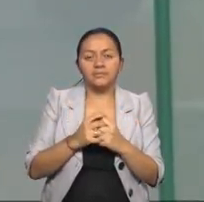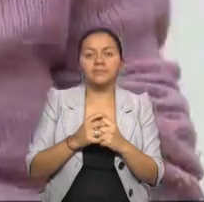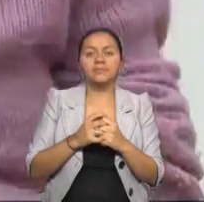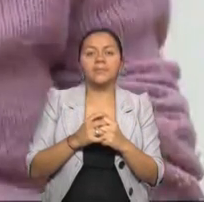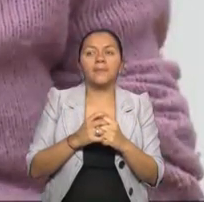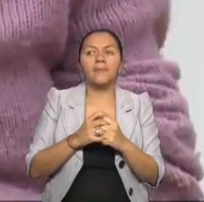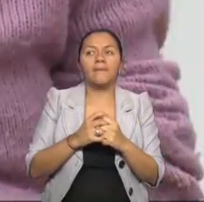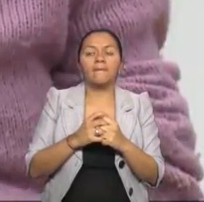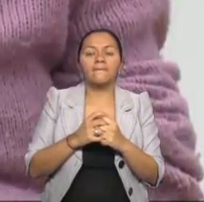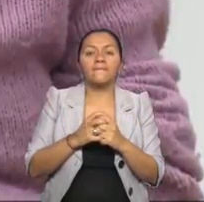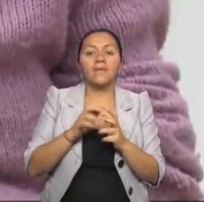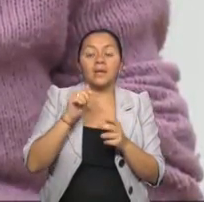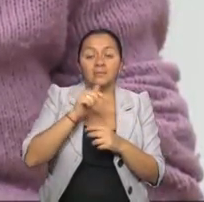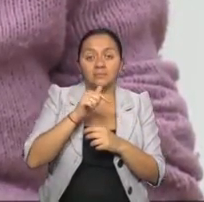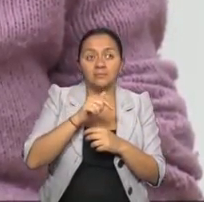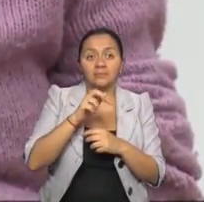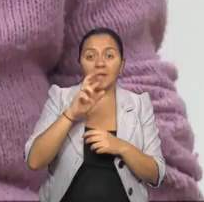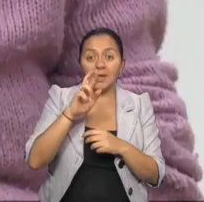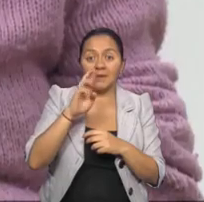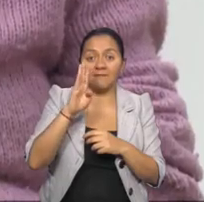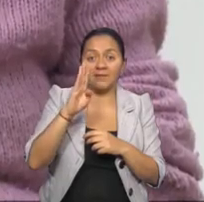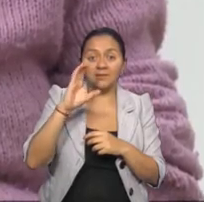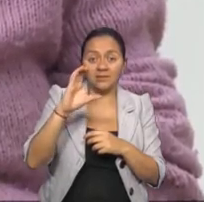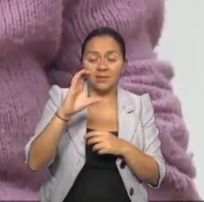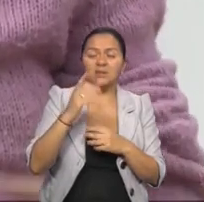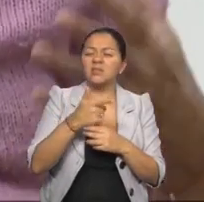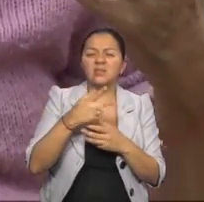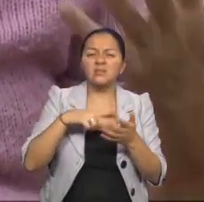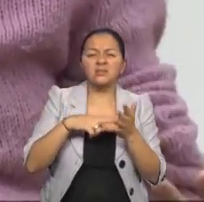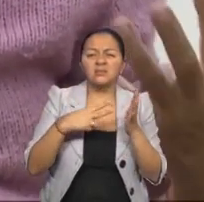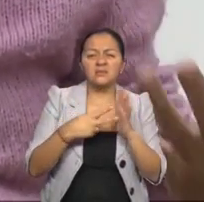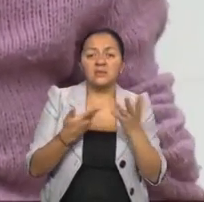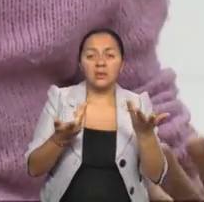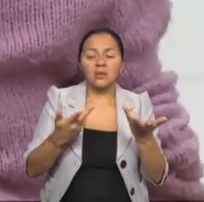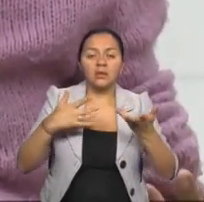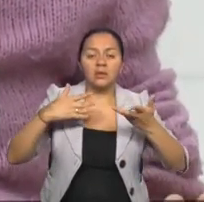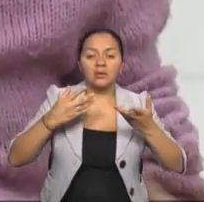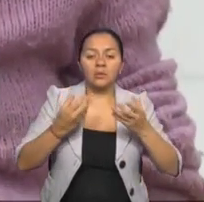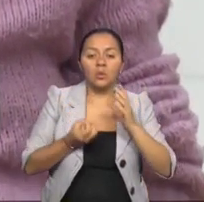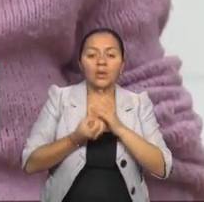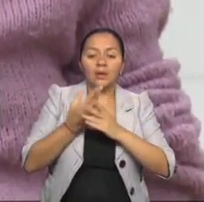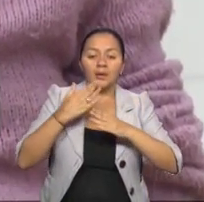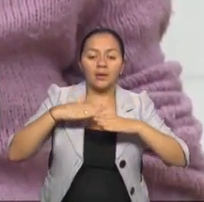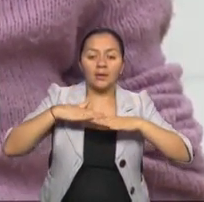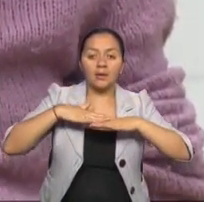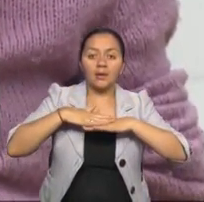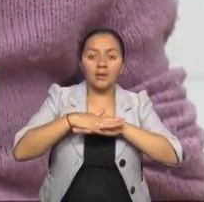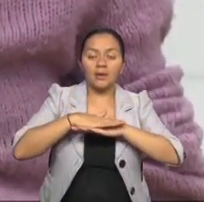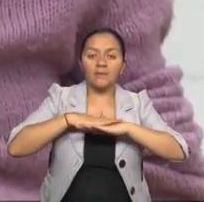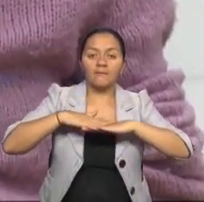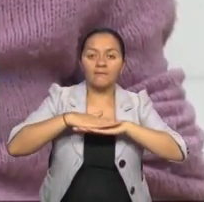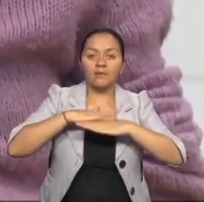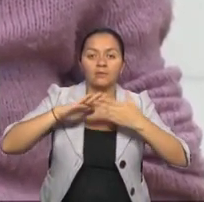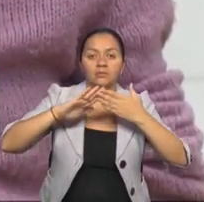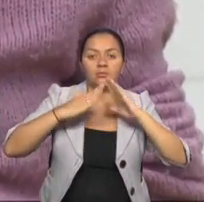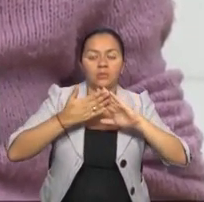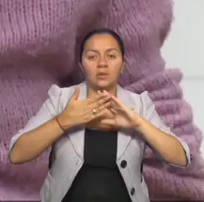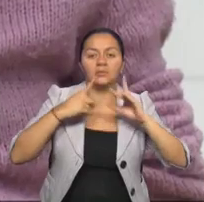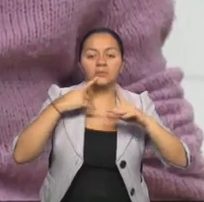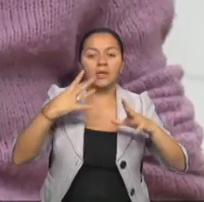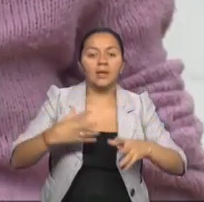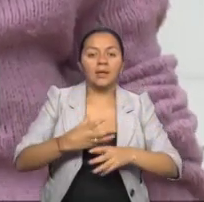que realmente lo que hace revés recuperar la identidad de cada